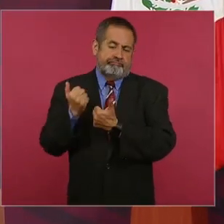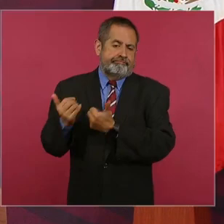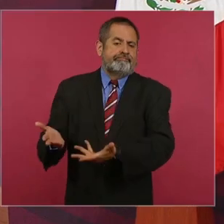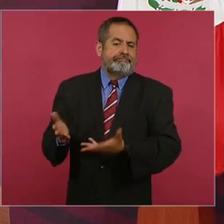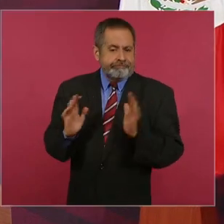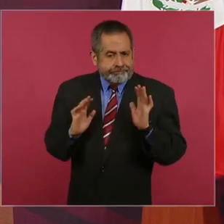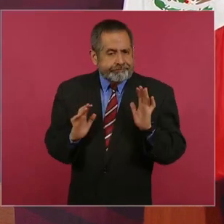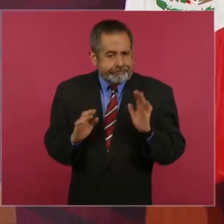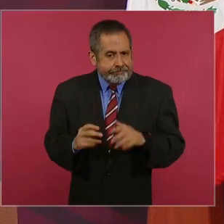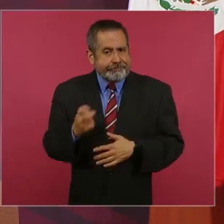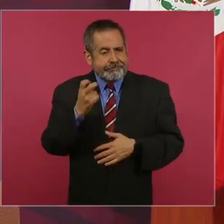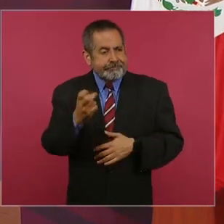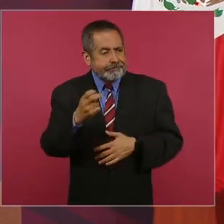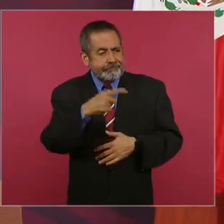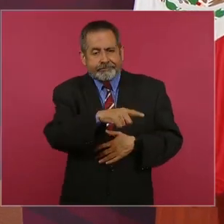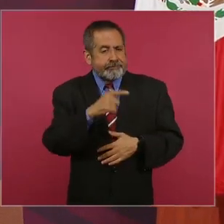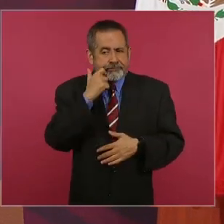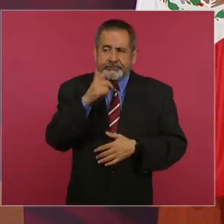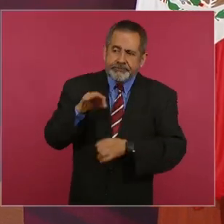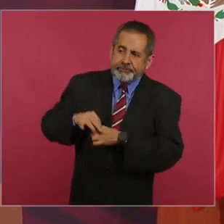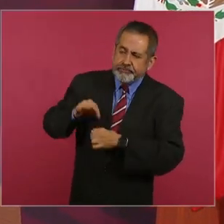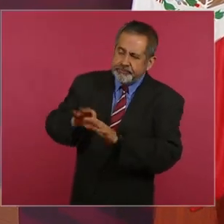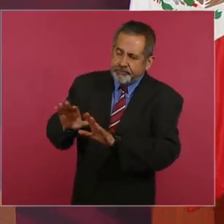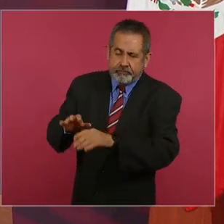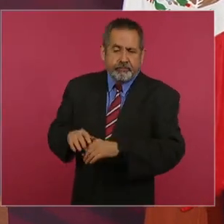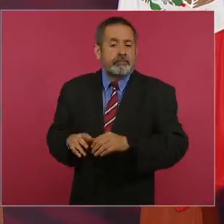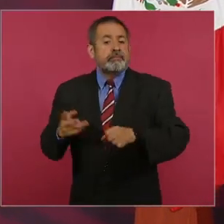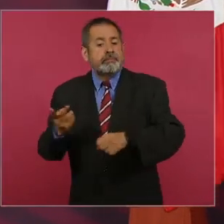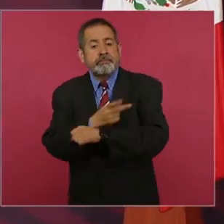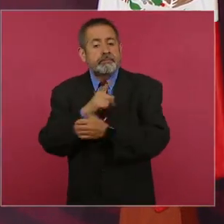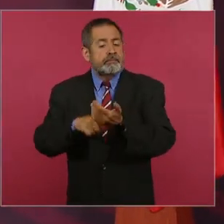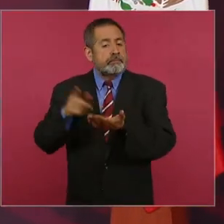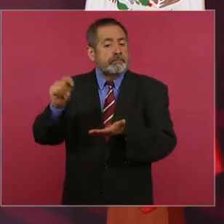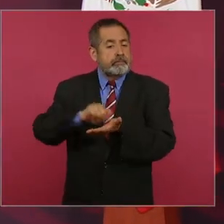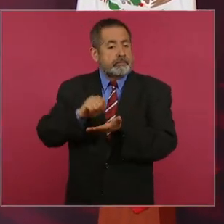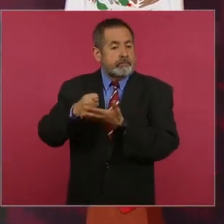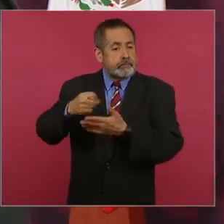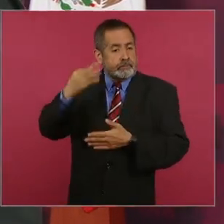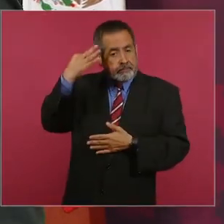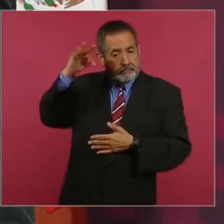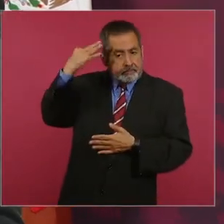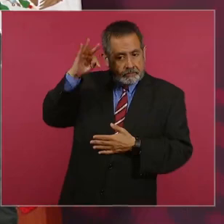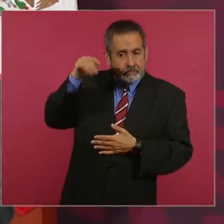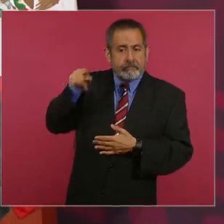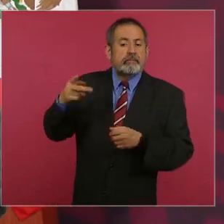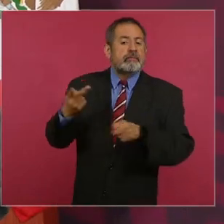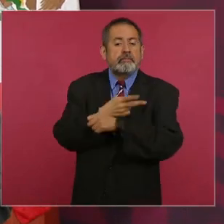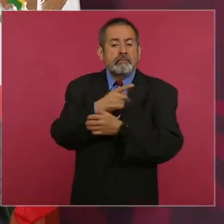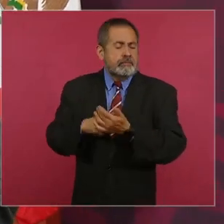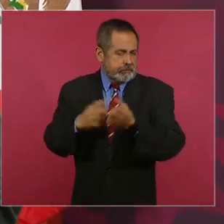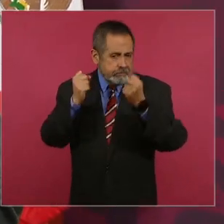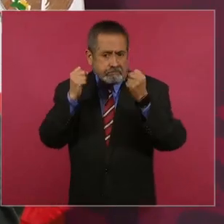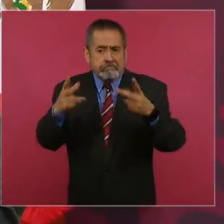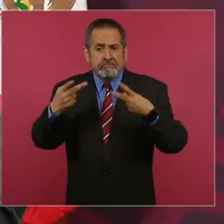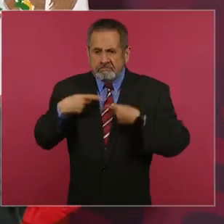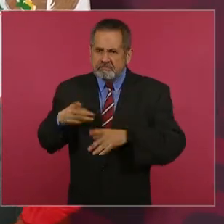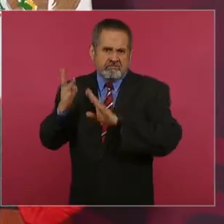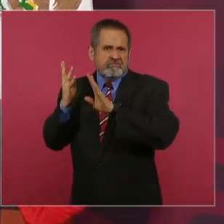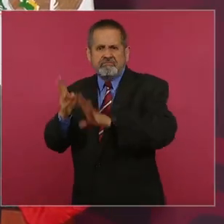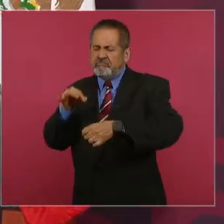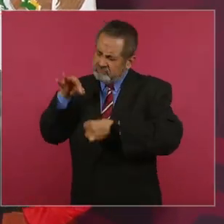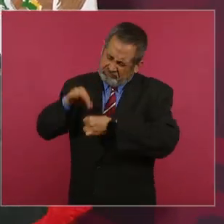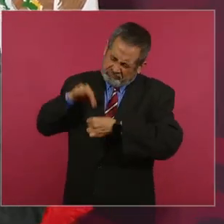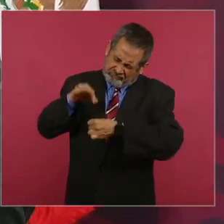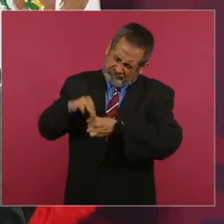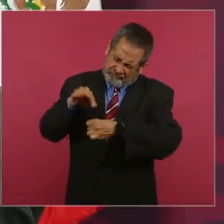entonces por eso es importante la partición ¿qué pasó en Tamaulipas? votó muchísima gente y no